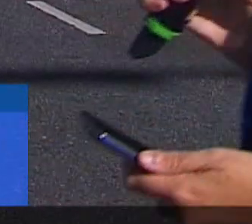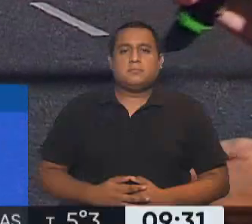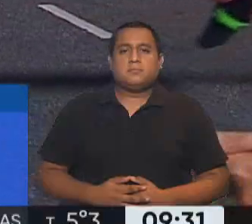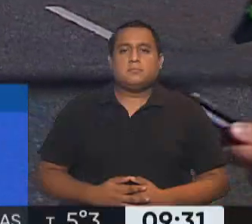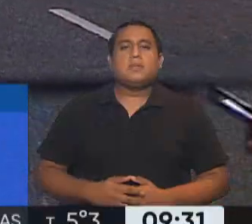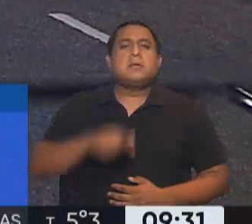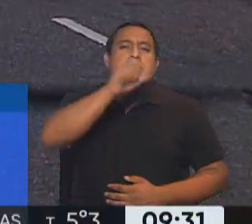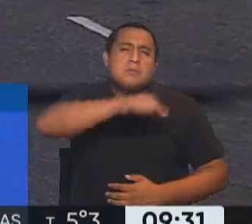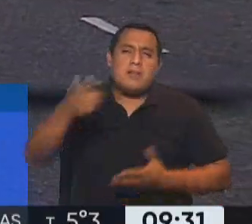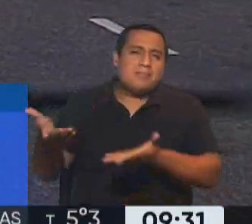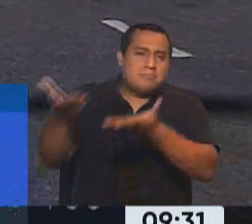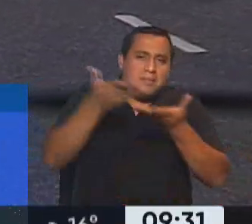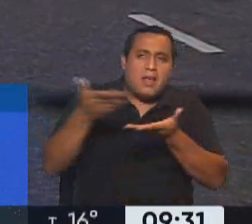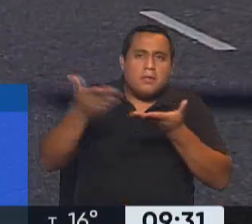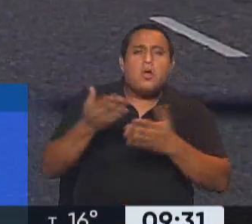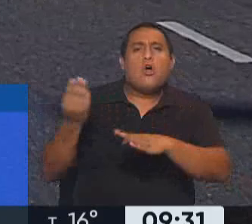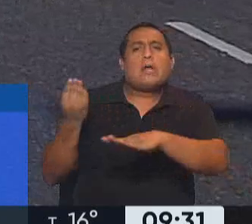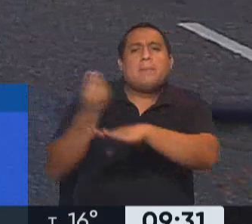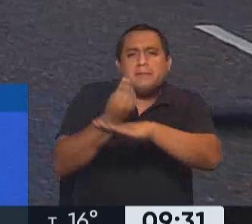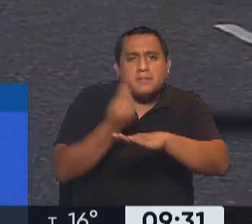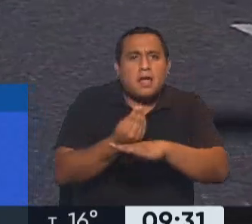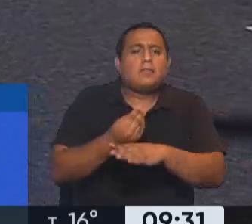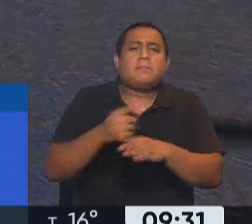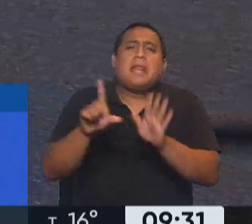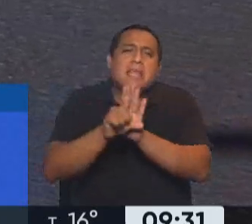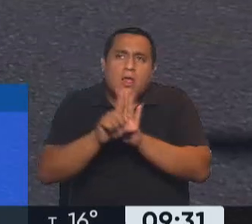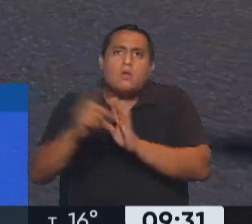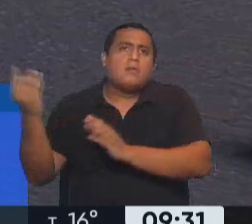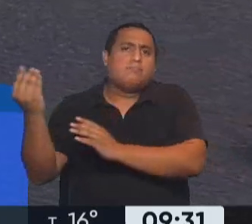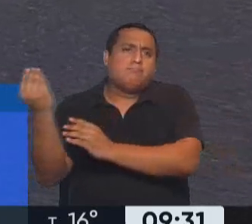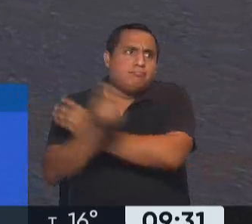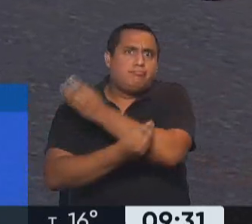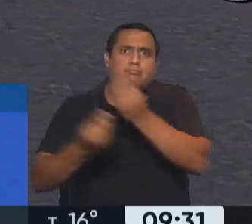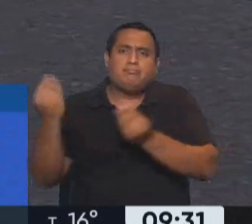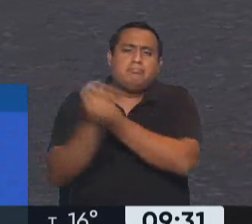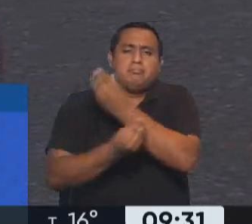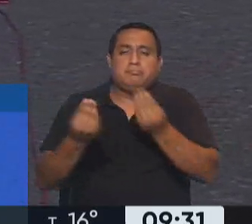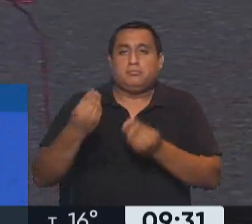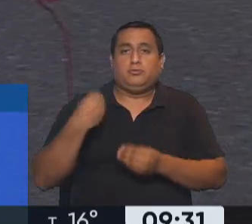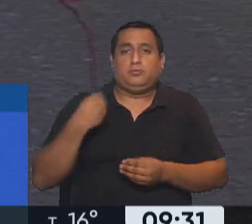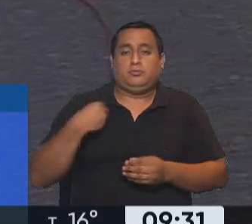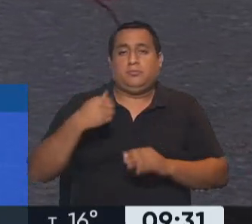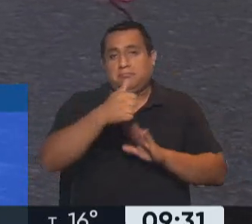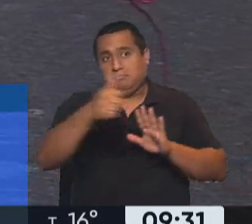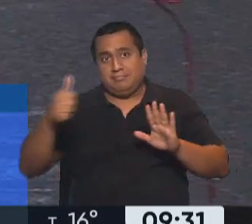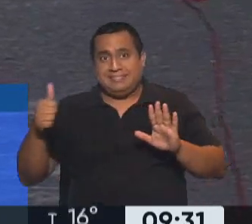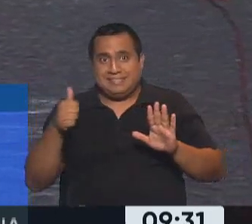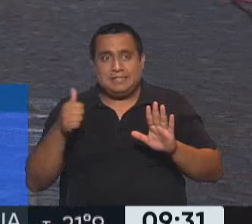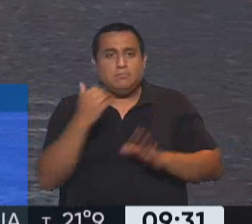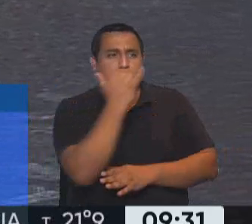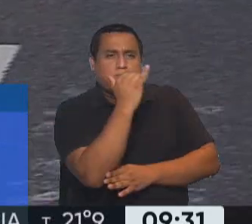invitados, también los representantes, los legisladores, así que me voy a poner de espaldas a la cámara para estar presente a todo lo que ocurra